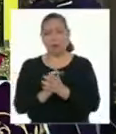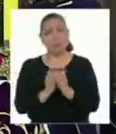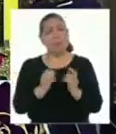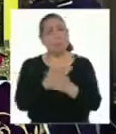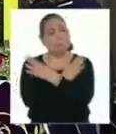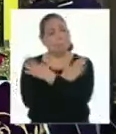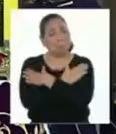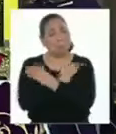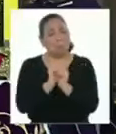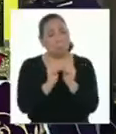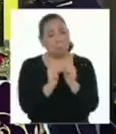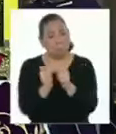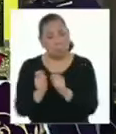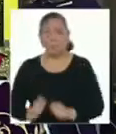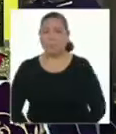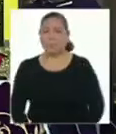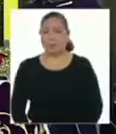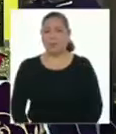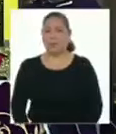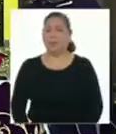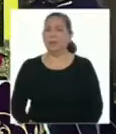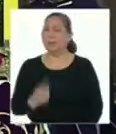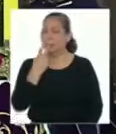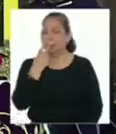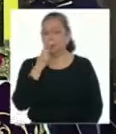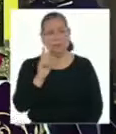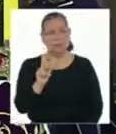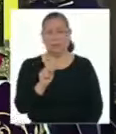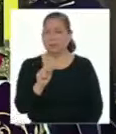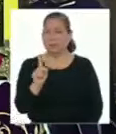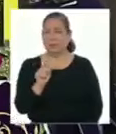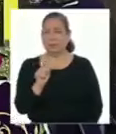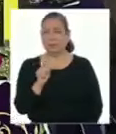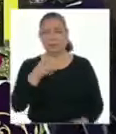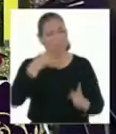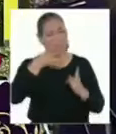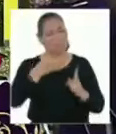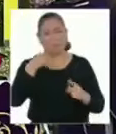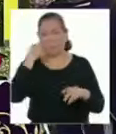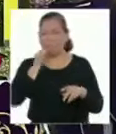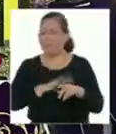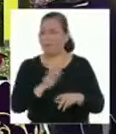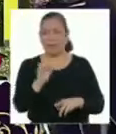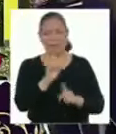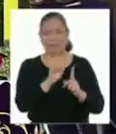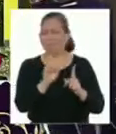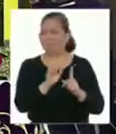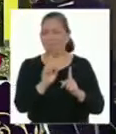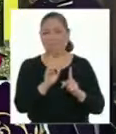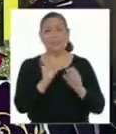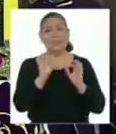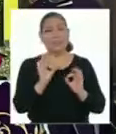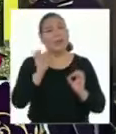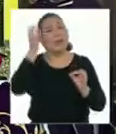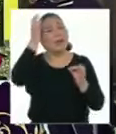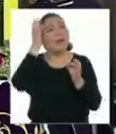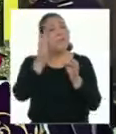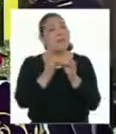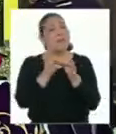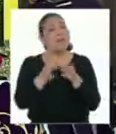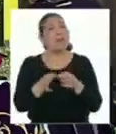la paz les dejo, mi paz les doy. No tengas en cuenta nuestros pecados, sino la